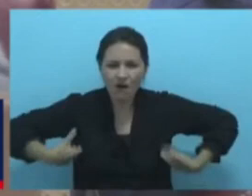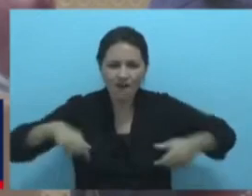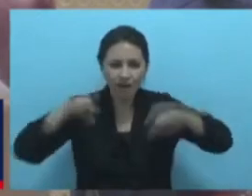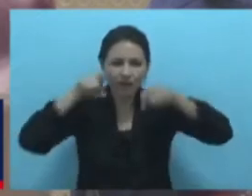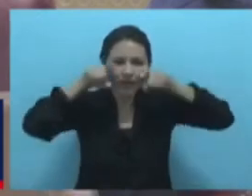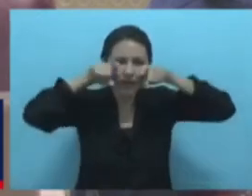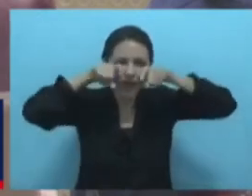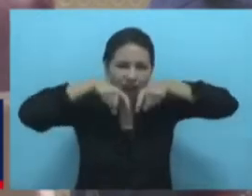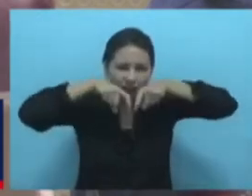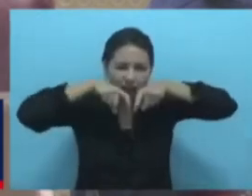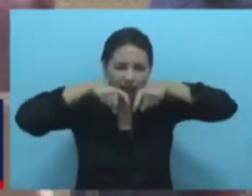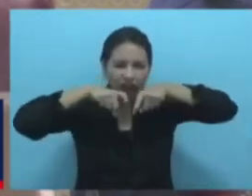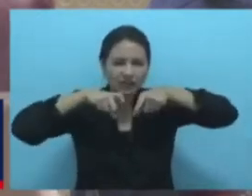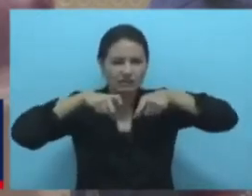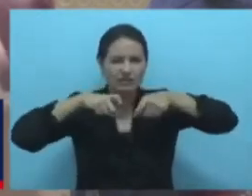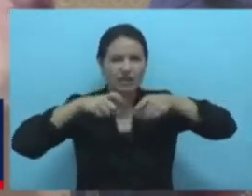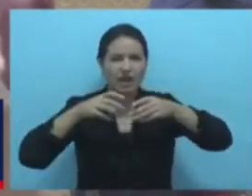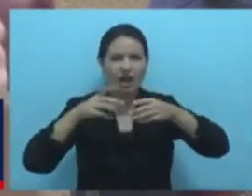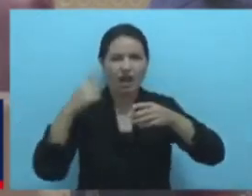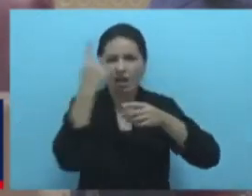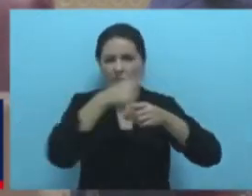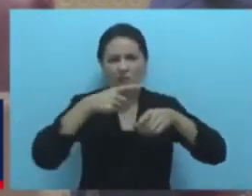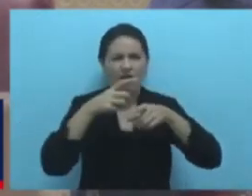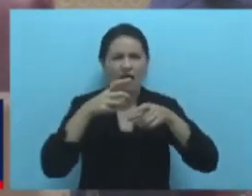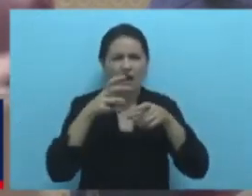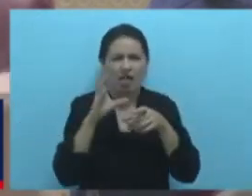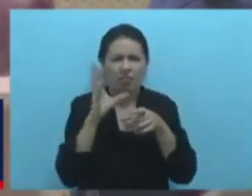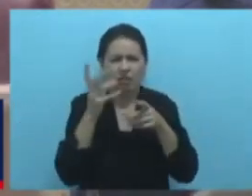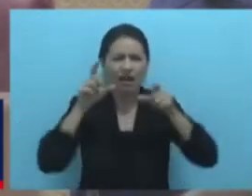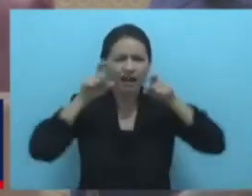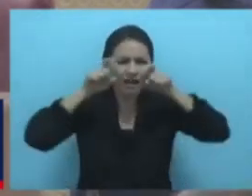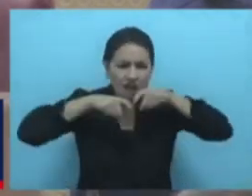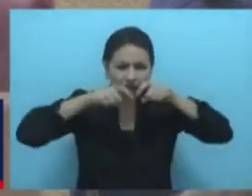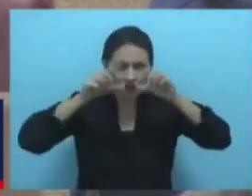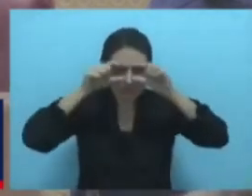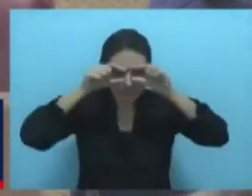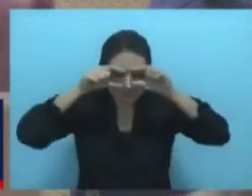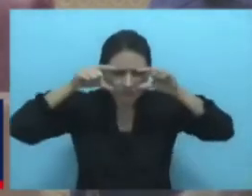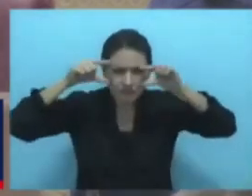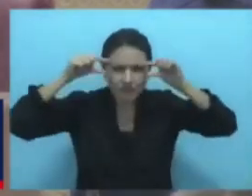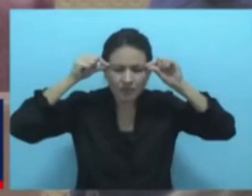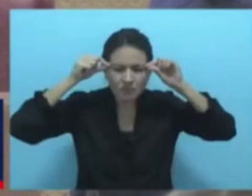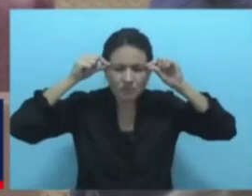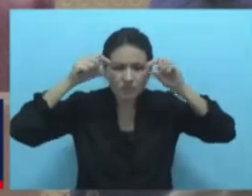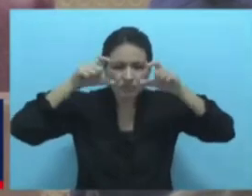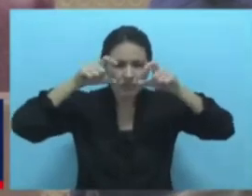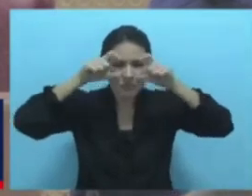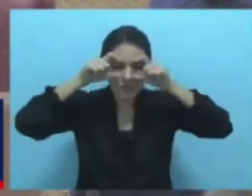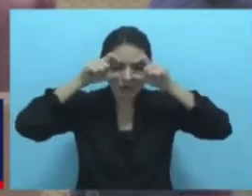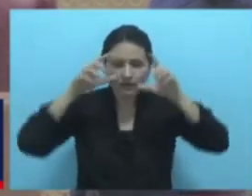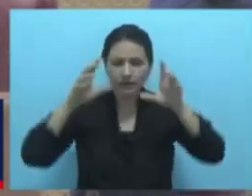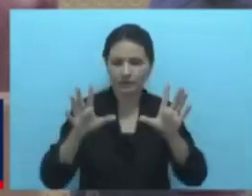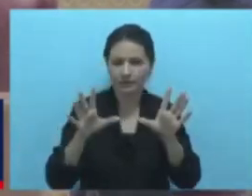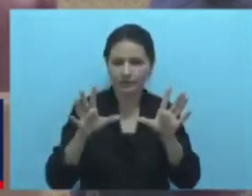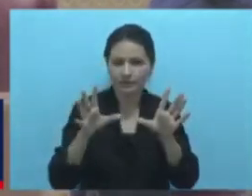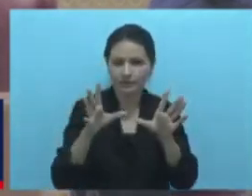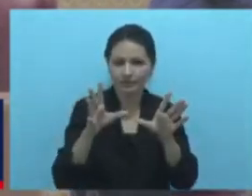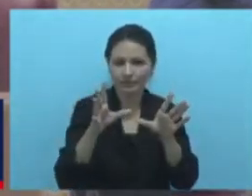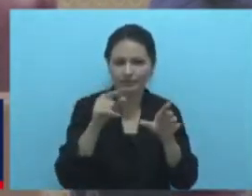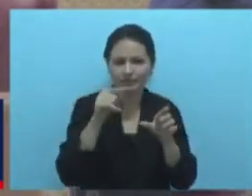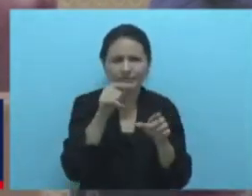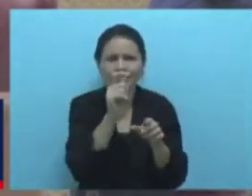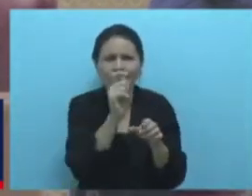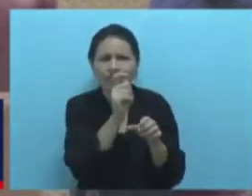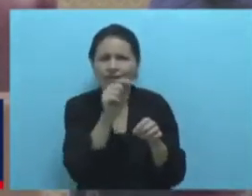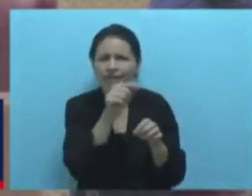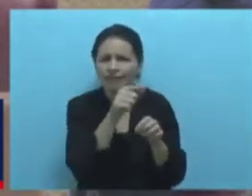de lentes la imagen Clara del Guille cantero el más asesino de todos el más tenebroso de